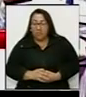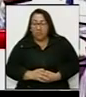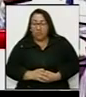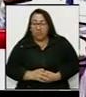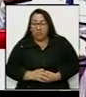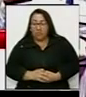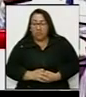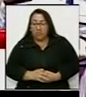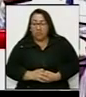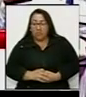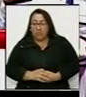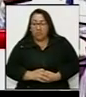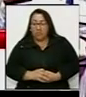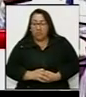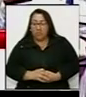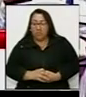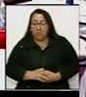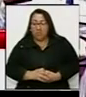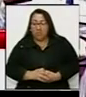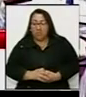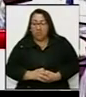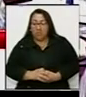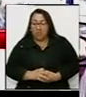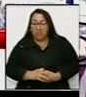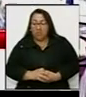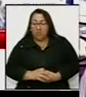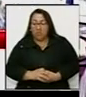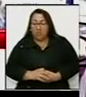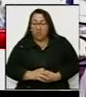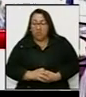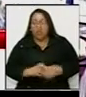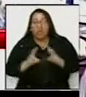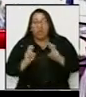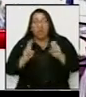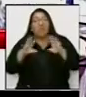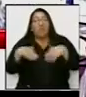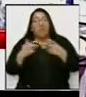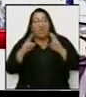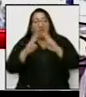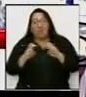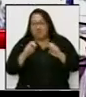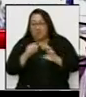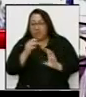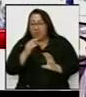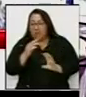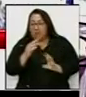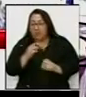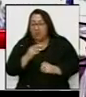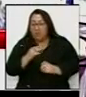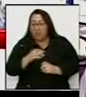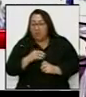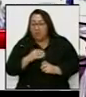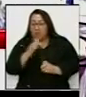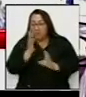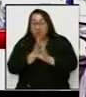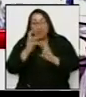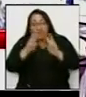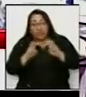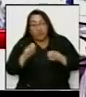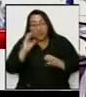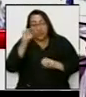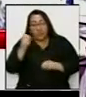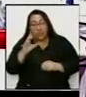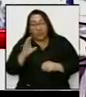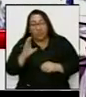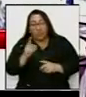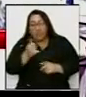En el tema de la evaluación psiquiátrica ya se viene haciendo en la evaluación de ascenso a magistrados, presidenta. Me parece que hay una equivocación por